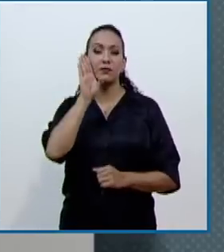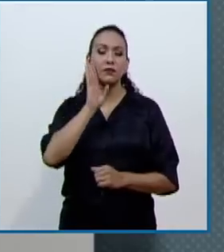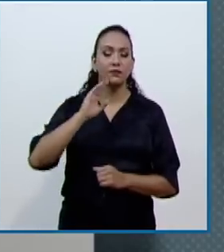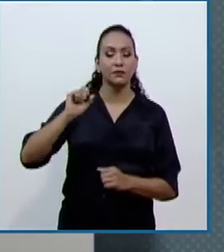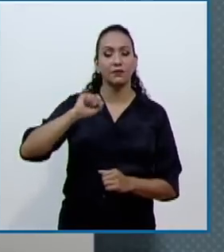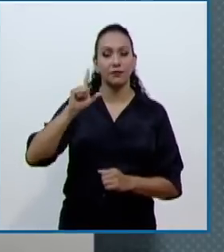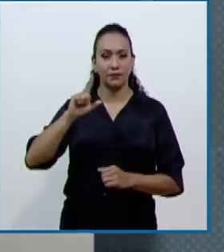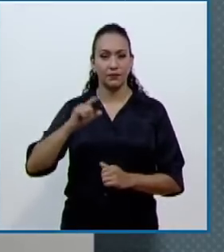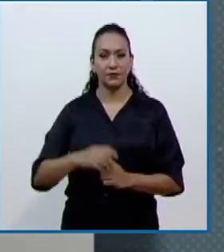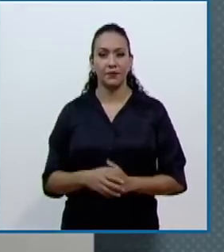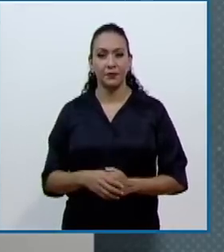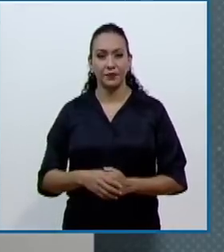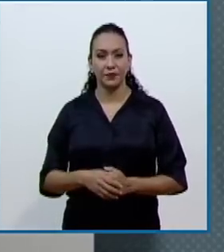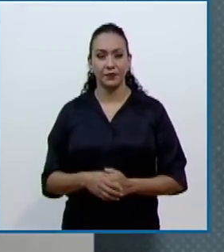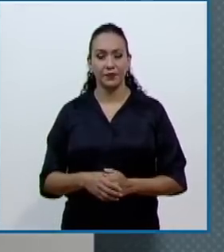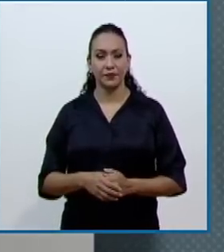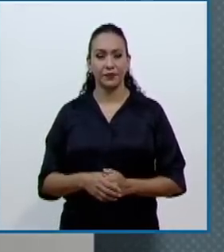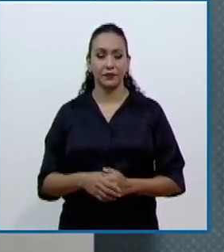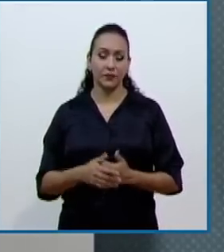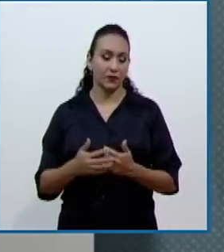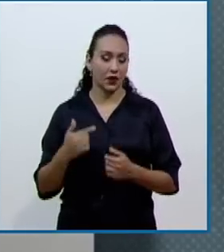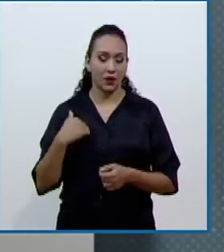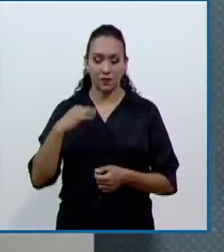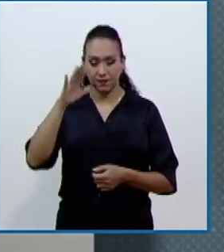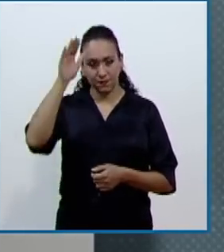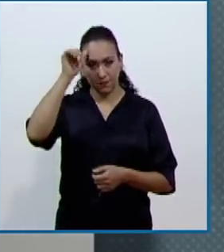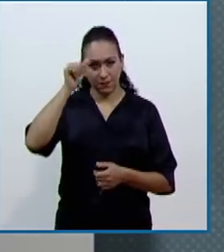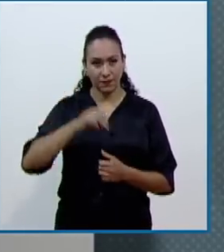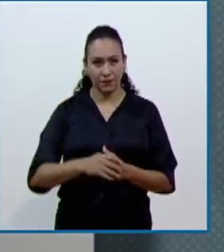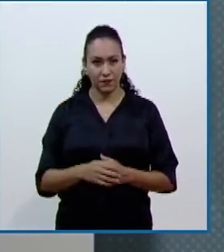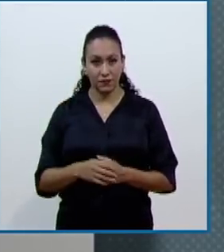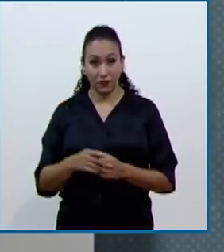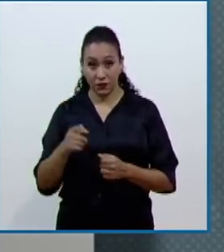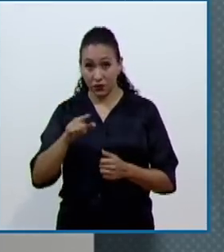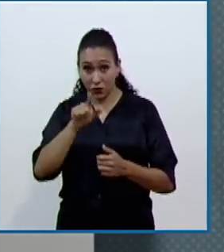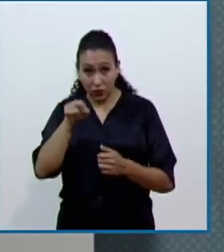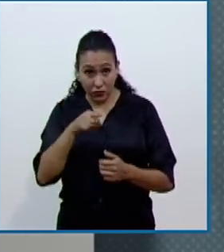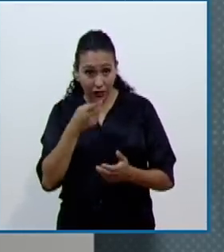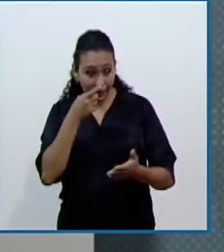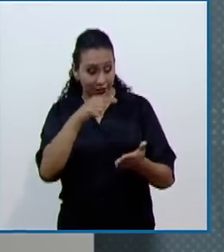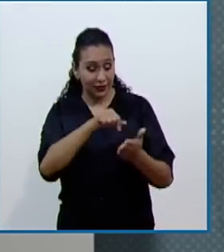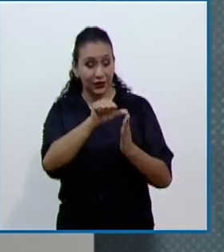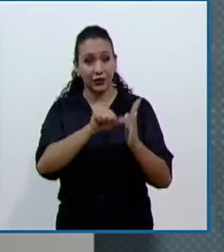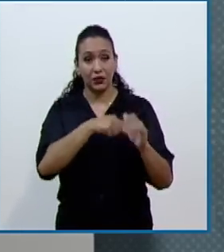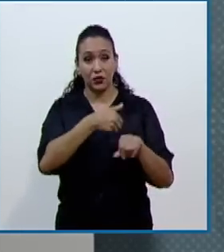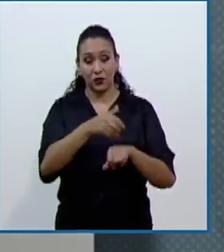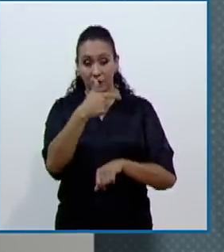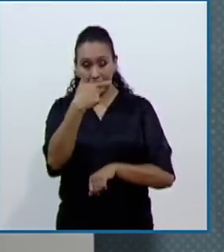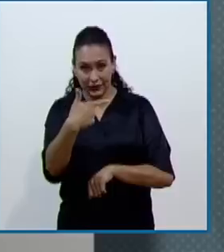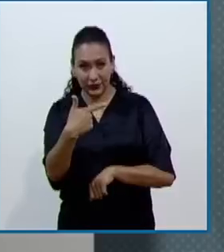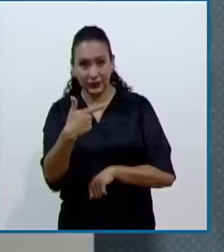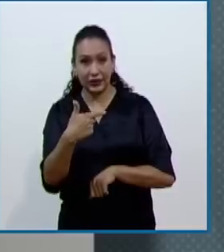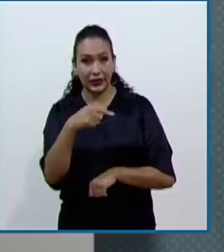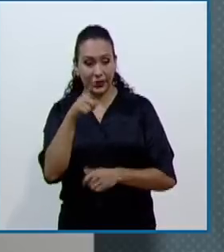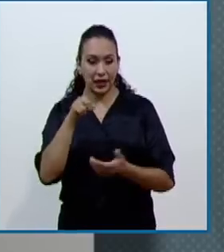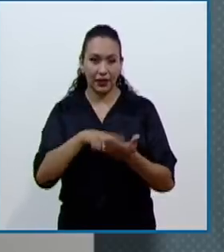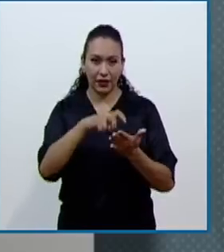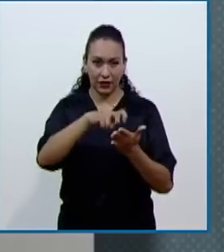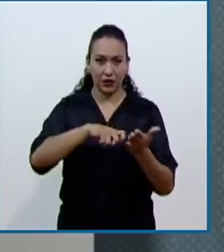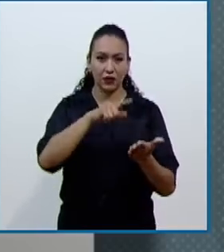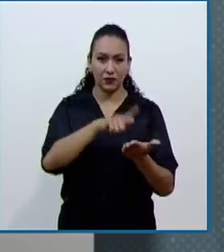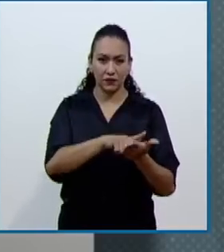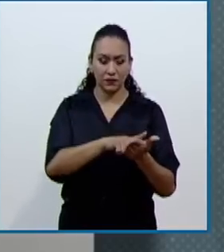de Justicia de la Nación. En consecuencia, tal como lo exige el párrafo segundo del artículo 7º transitorio de la reforma